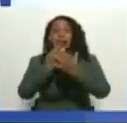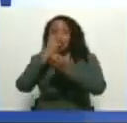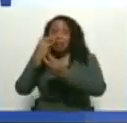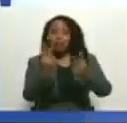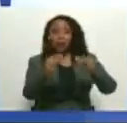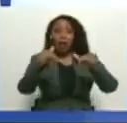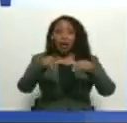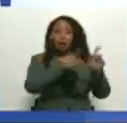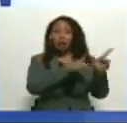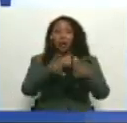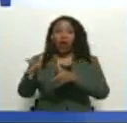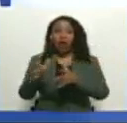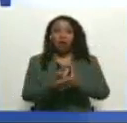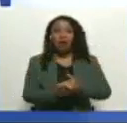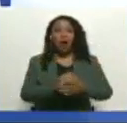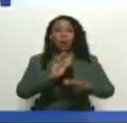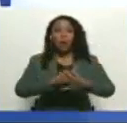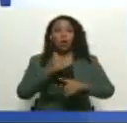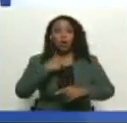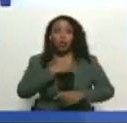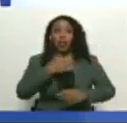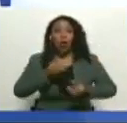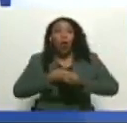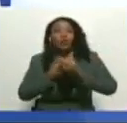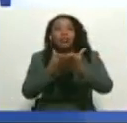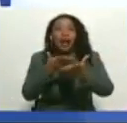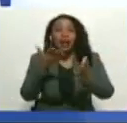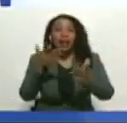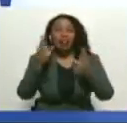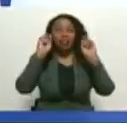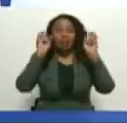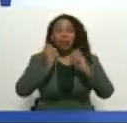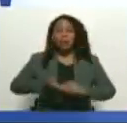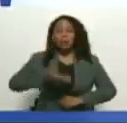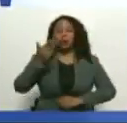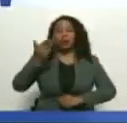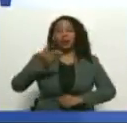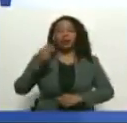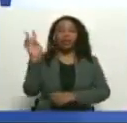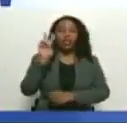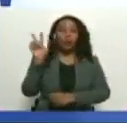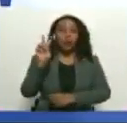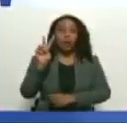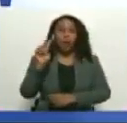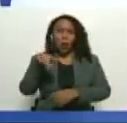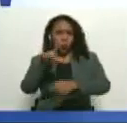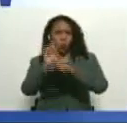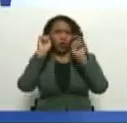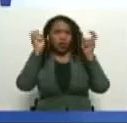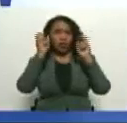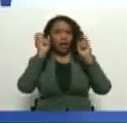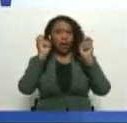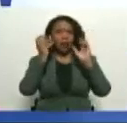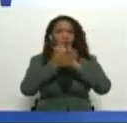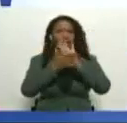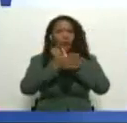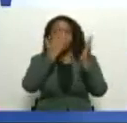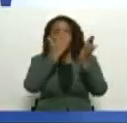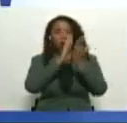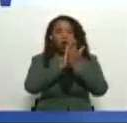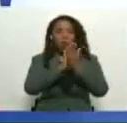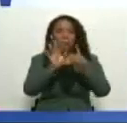programa para hablar de este tema tan importante para nuestro país, porque no solamente se trata del oso frontino como especie, o sea